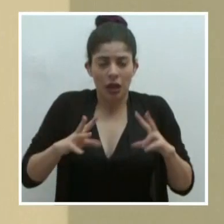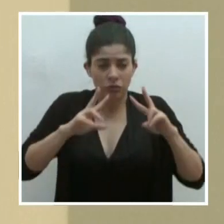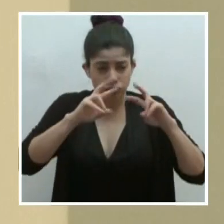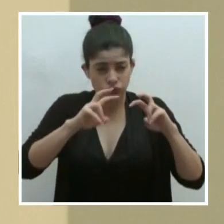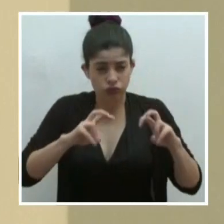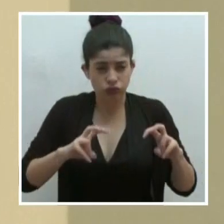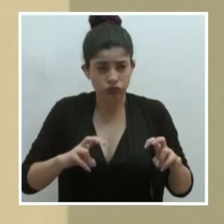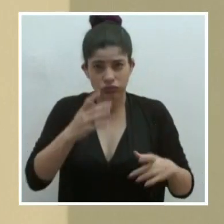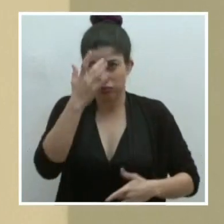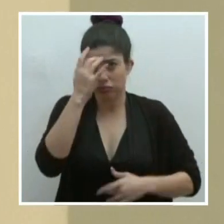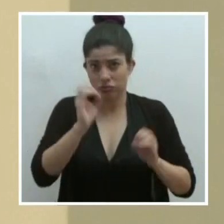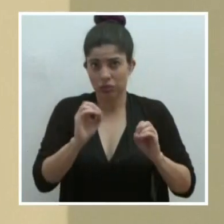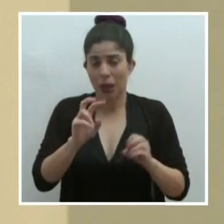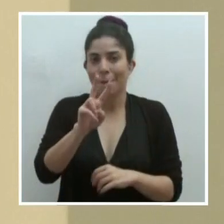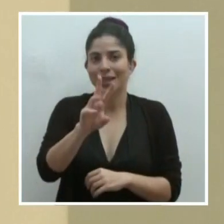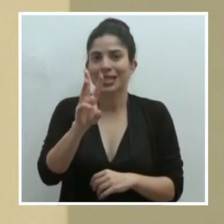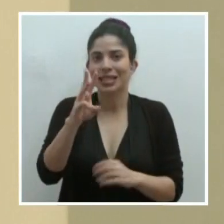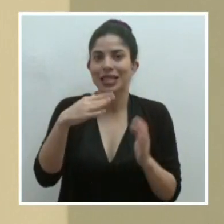descartado